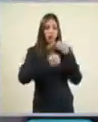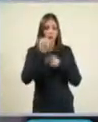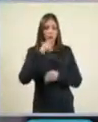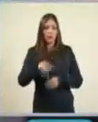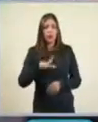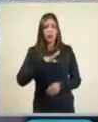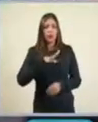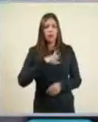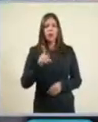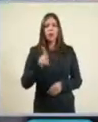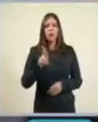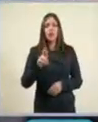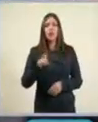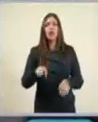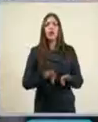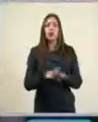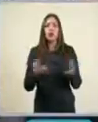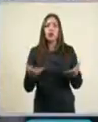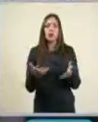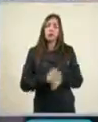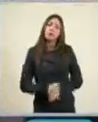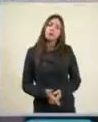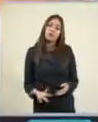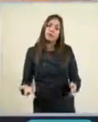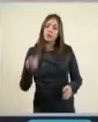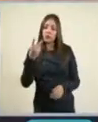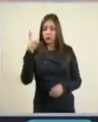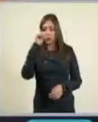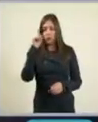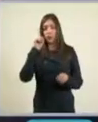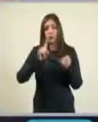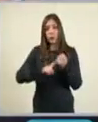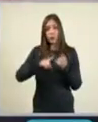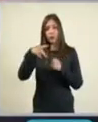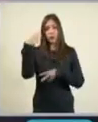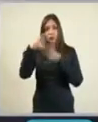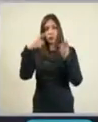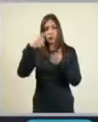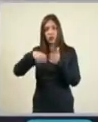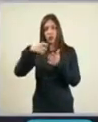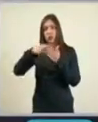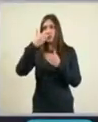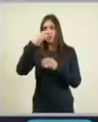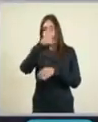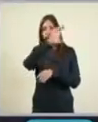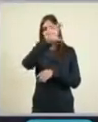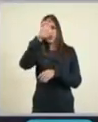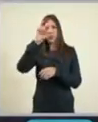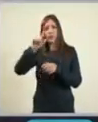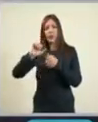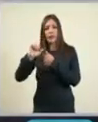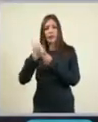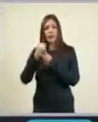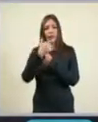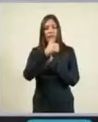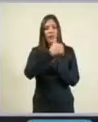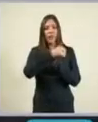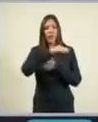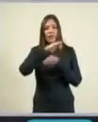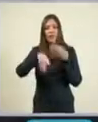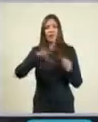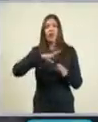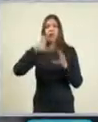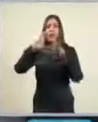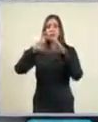Tenemos nuestro ¿Cómo se puré. hace este? Ok, tenemos 2 opciones. Señora, vaya a su súper y en el área donde están todas las Puré de frutas, calabaza. Puré